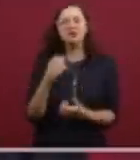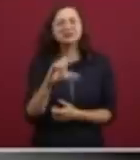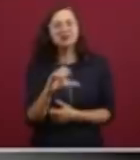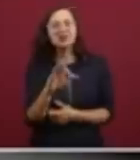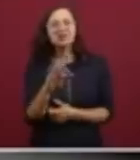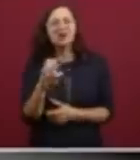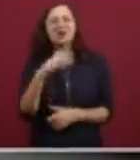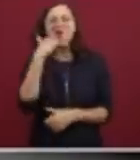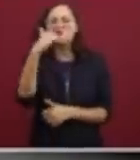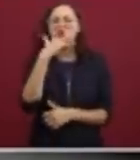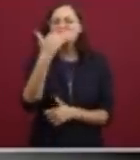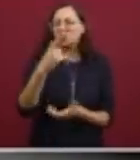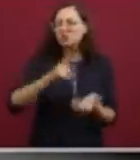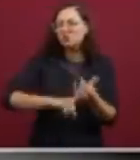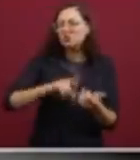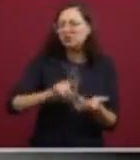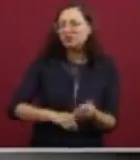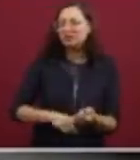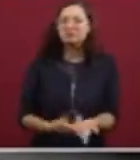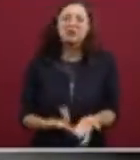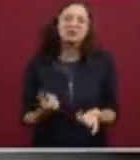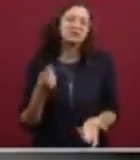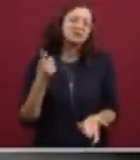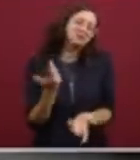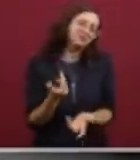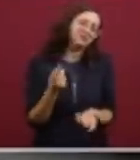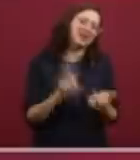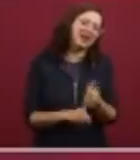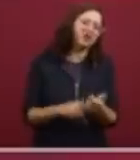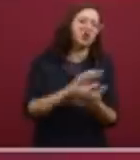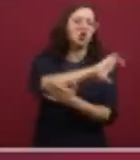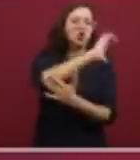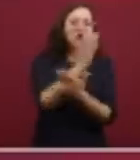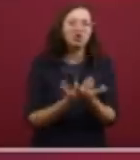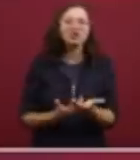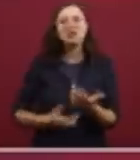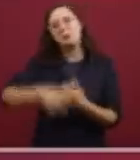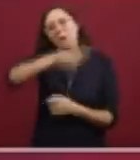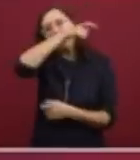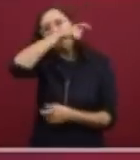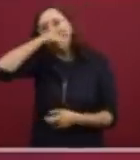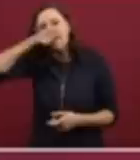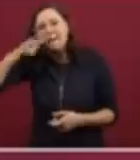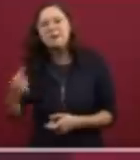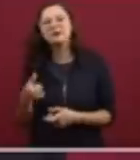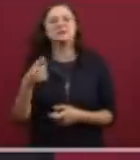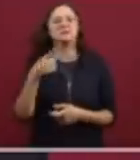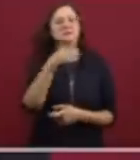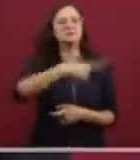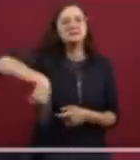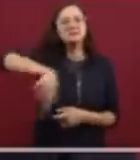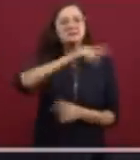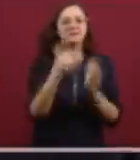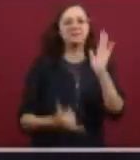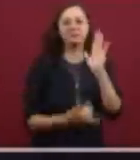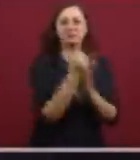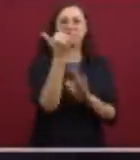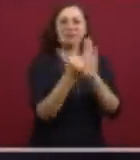cosas. Bueno, en los contratos leoninos que entregaron para la construcción de